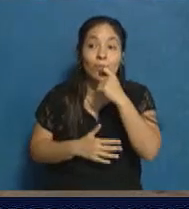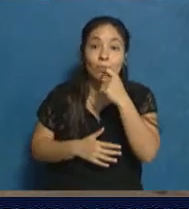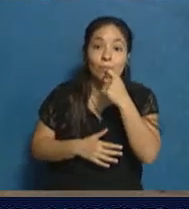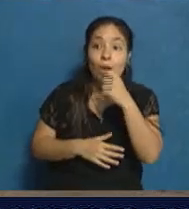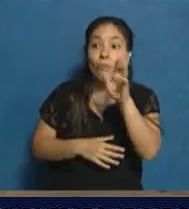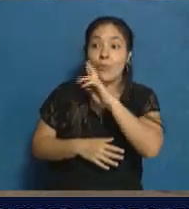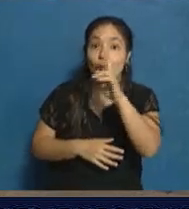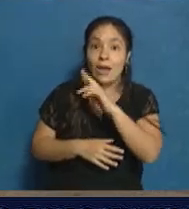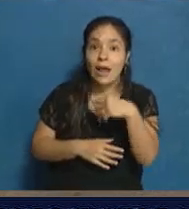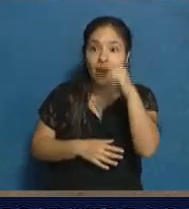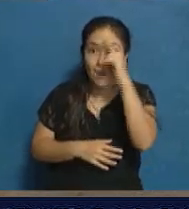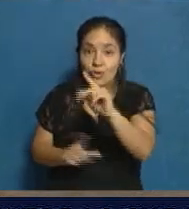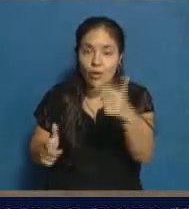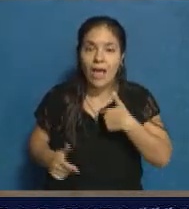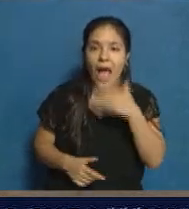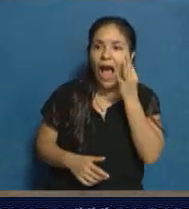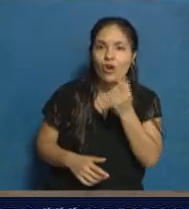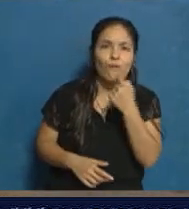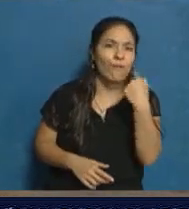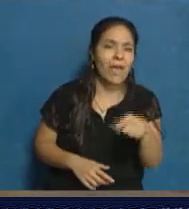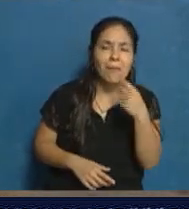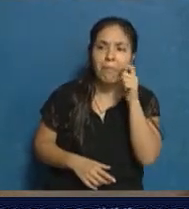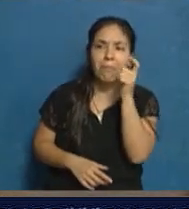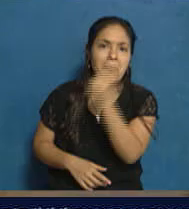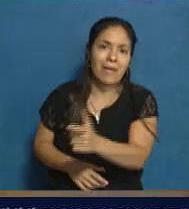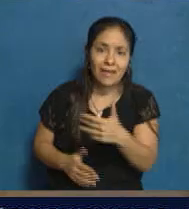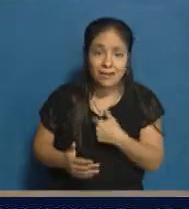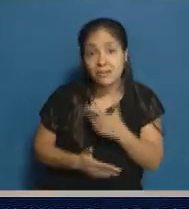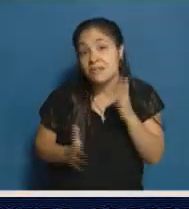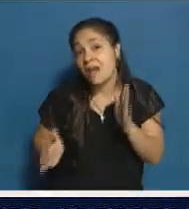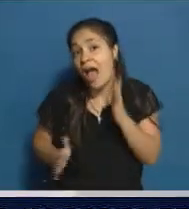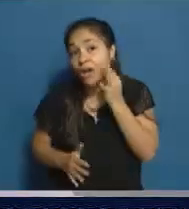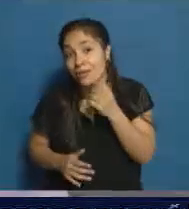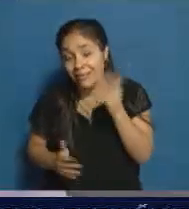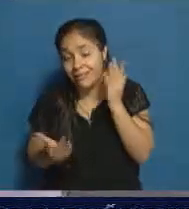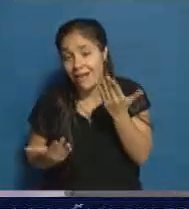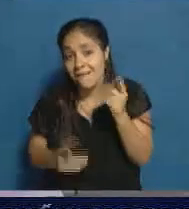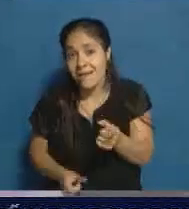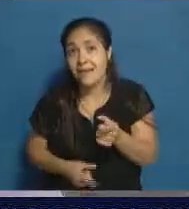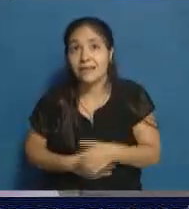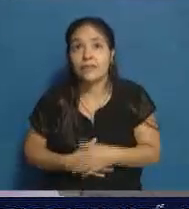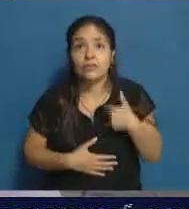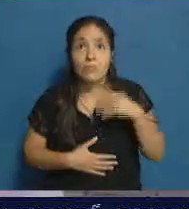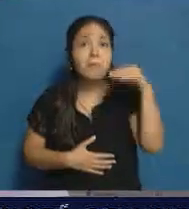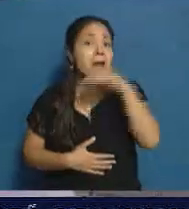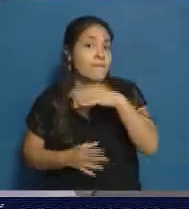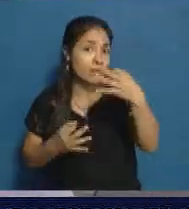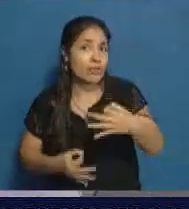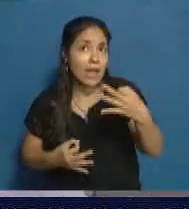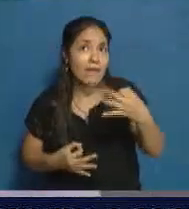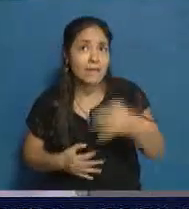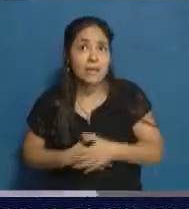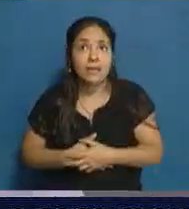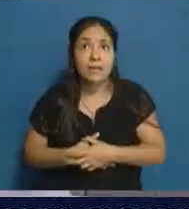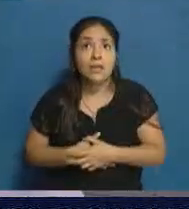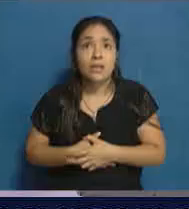cosas, bueno, zarpadas, sí. Para mí empezó eso. Si no, está bien que lo lleven en carne. Y me parece perfecto. Porque